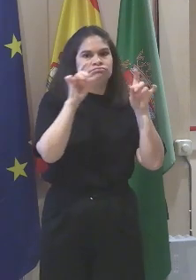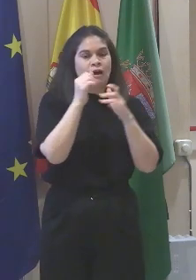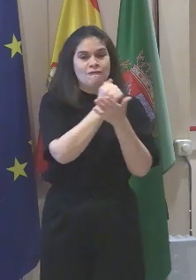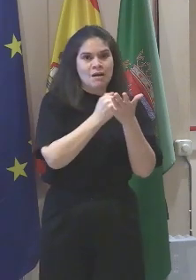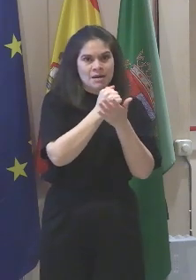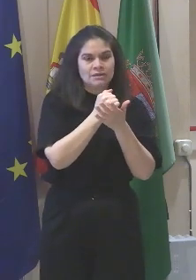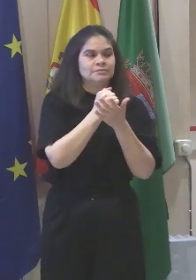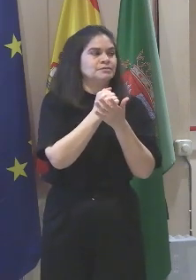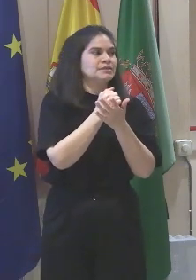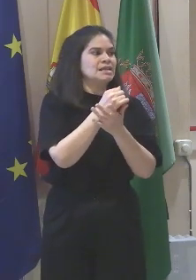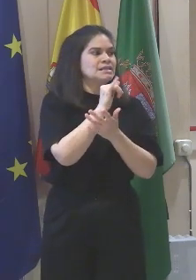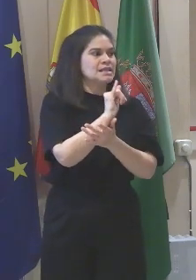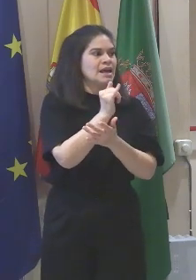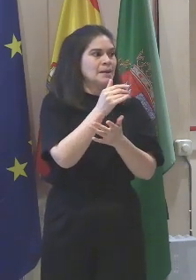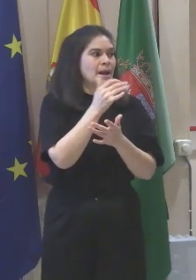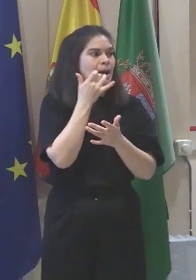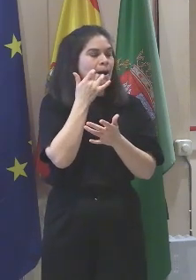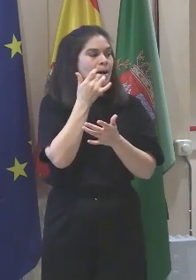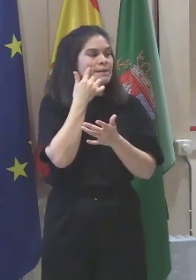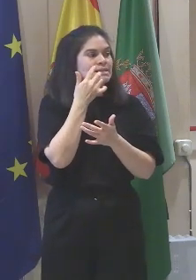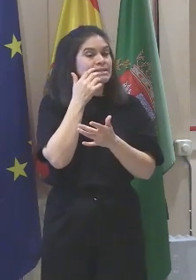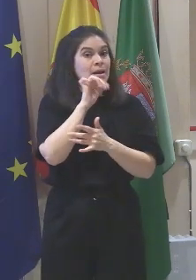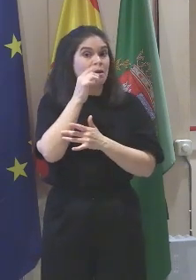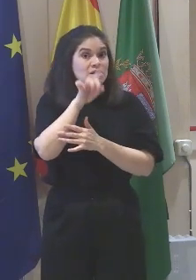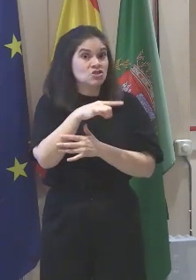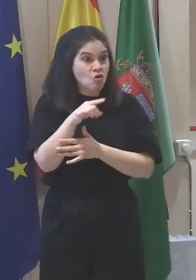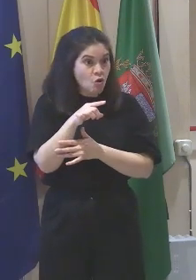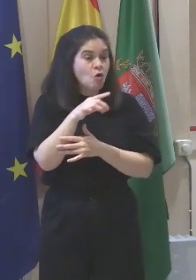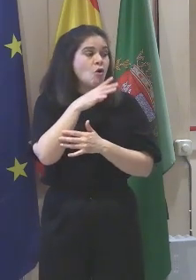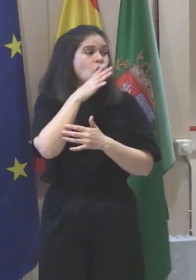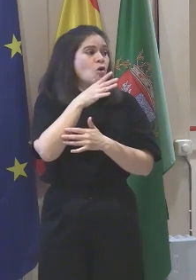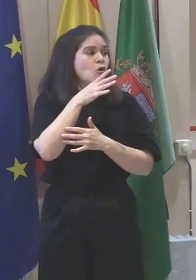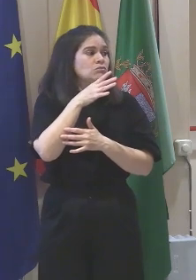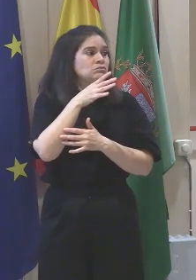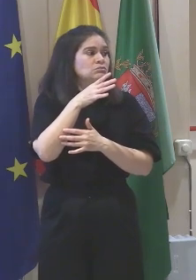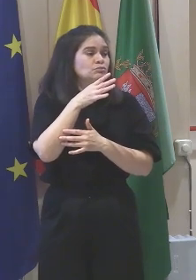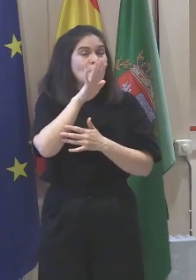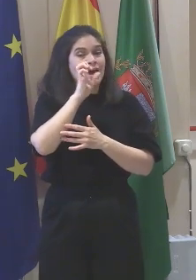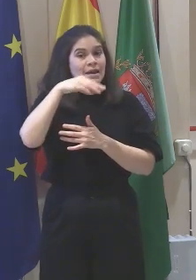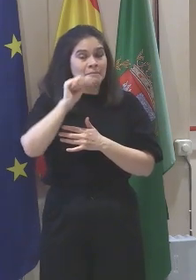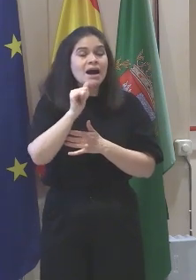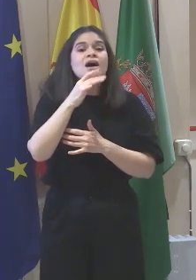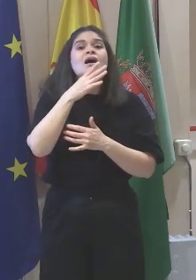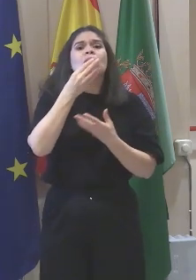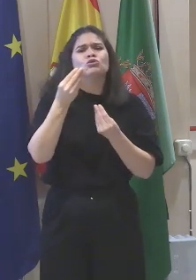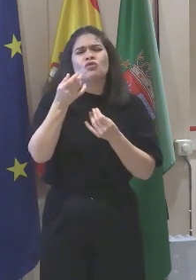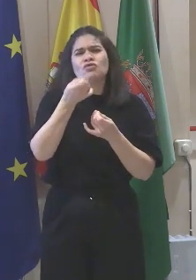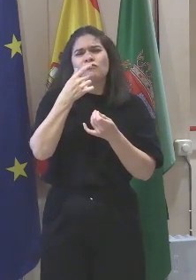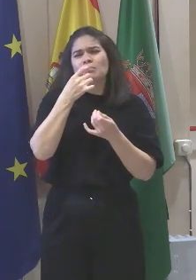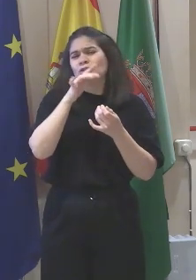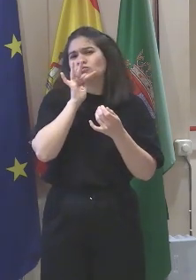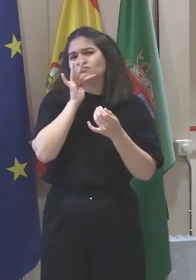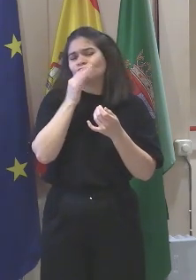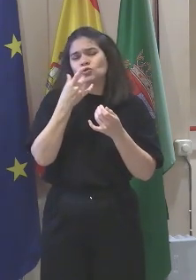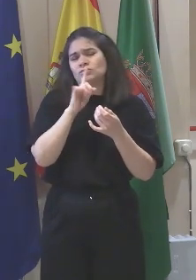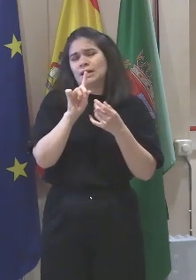este fármaco si finalmente es aprobado por la EMA. Muchos de los fármacos no se han llegado a presentar por eficacia